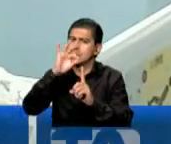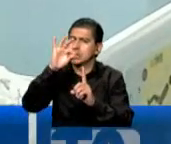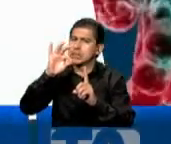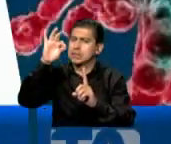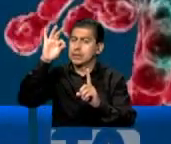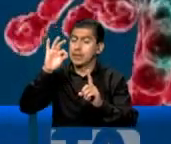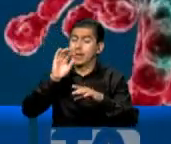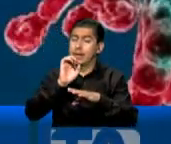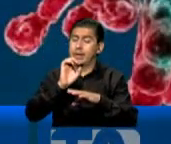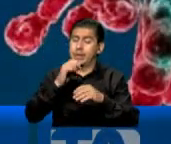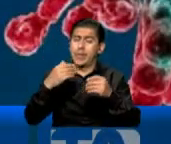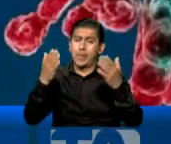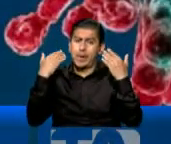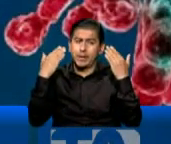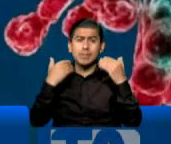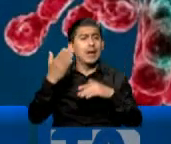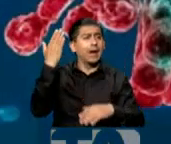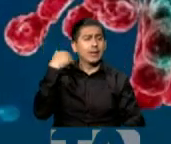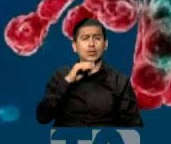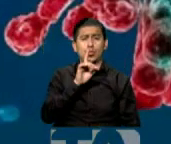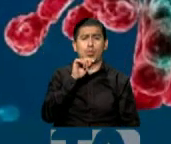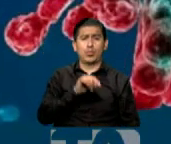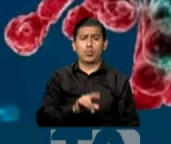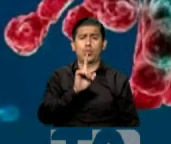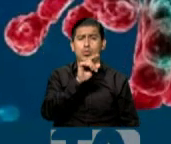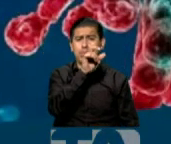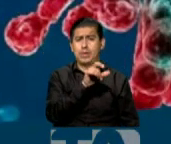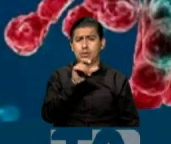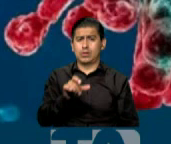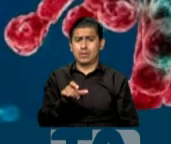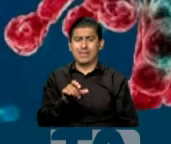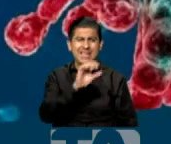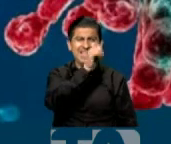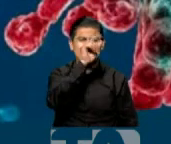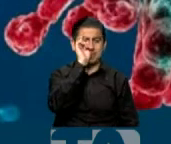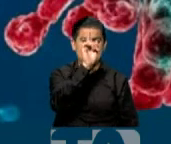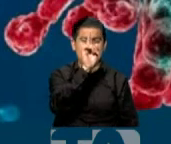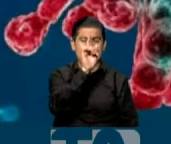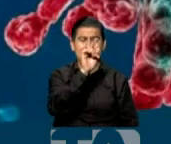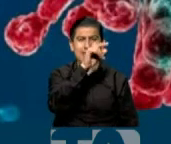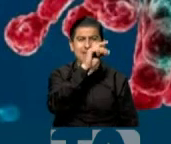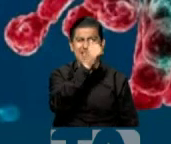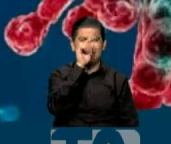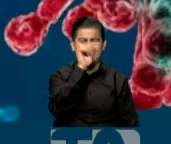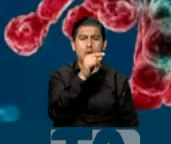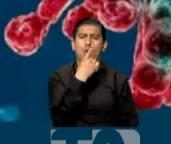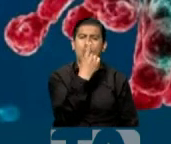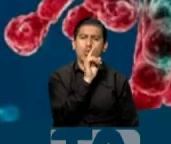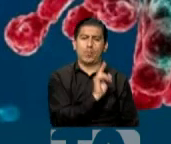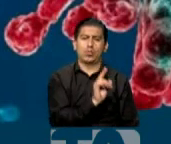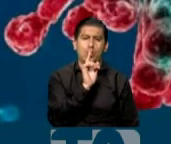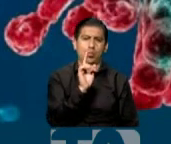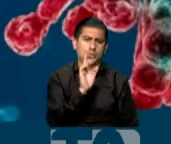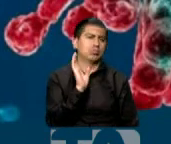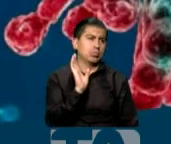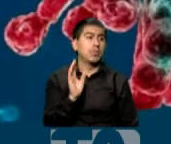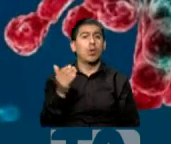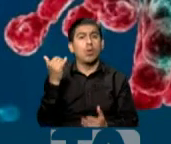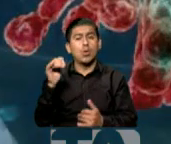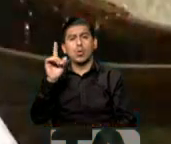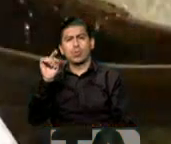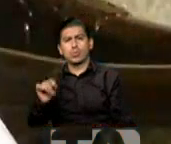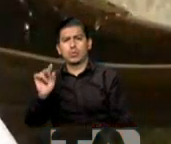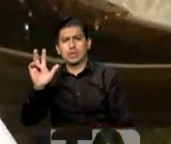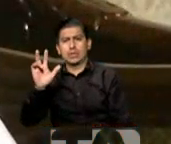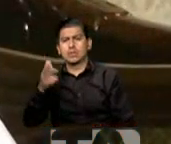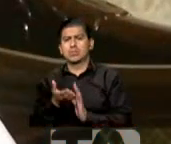en Guayaquil. Y es que de 1.1 casos de coronavirus confirmados por cada 10.000 habitantes, se pasó a 1.13 en las